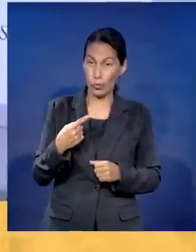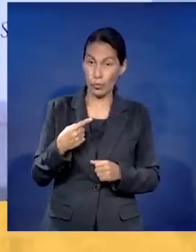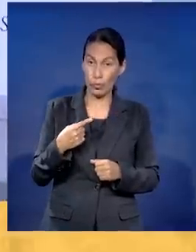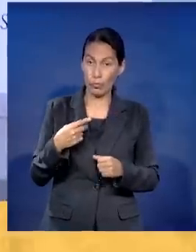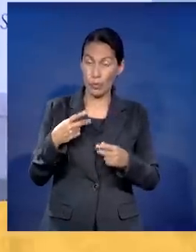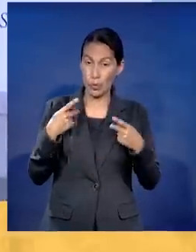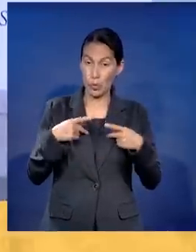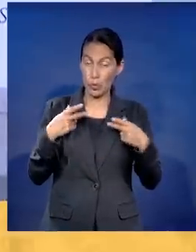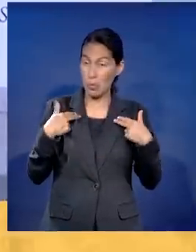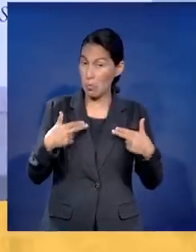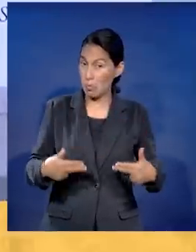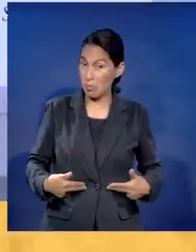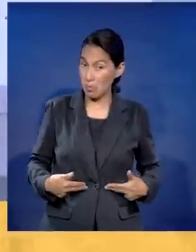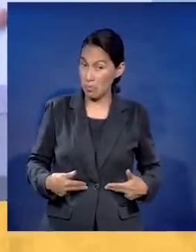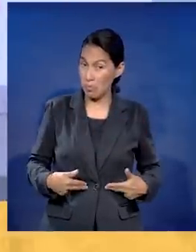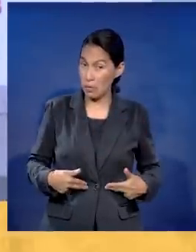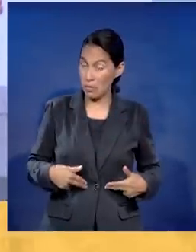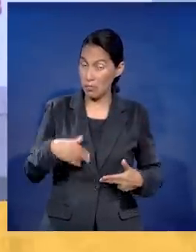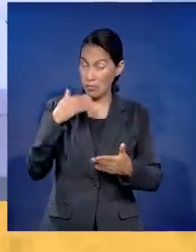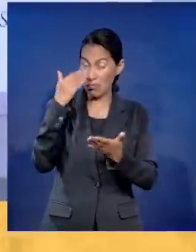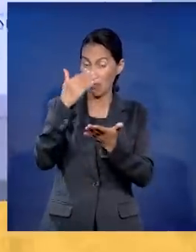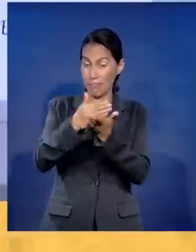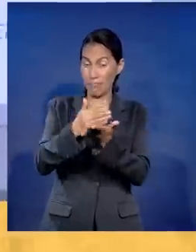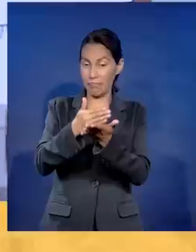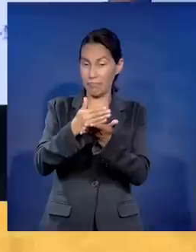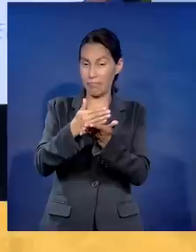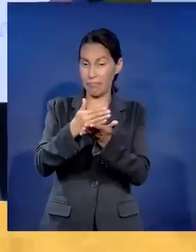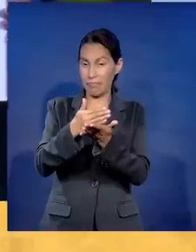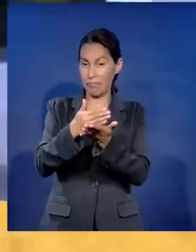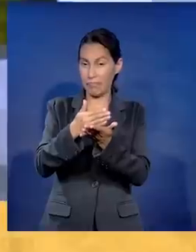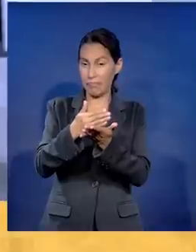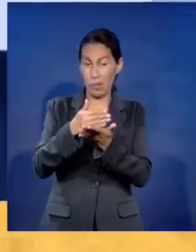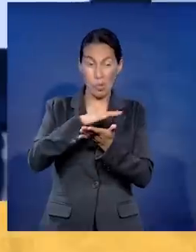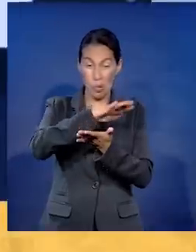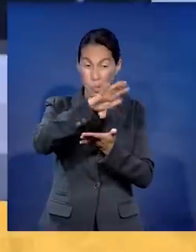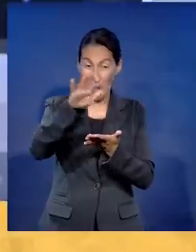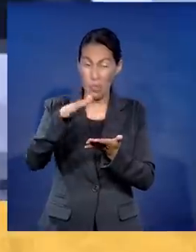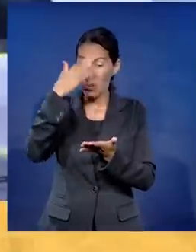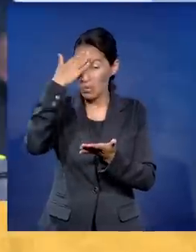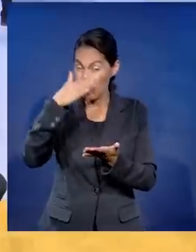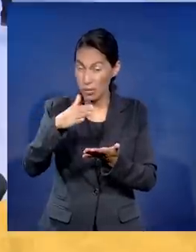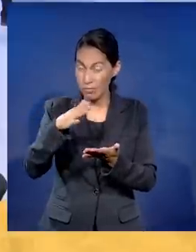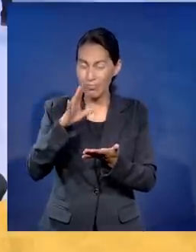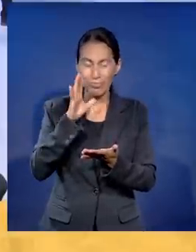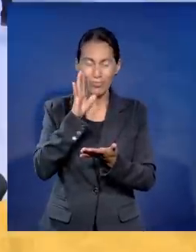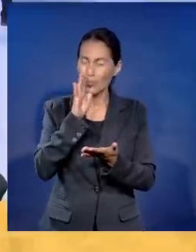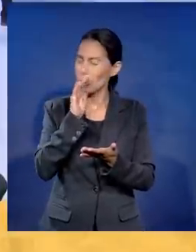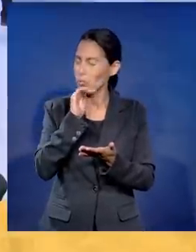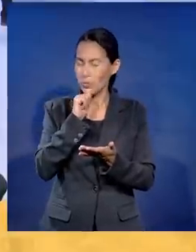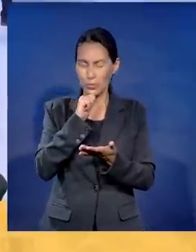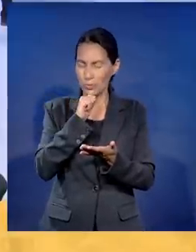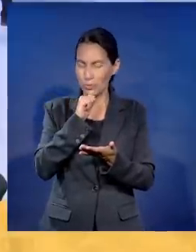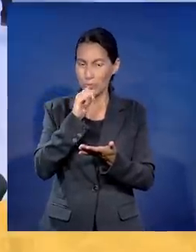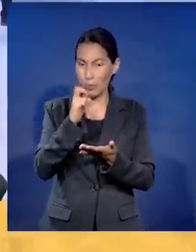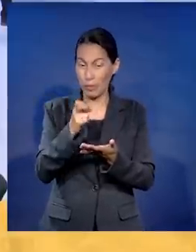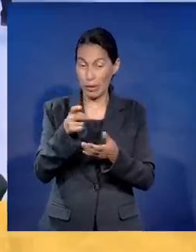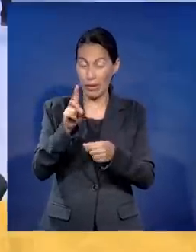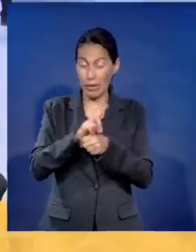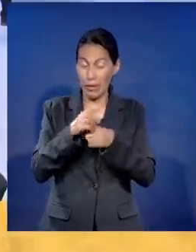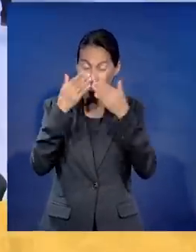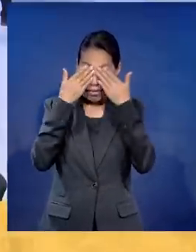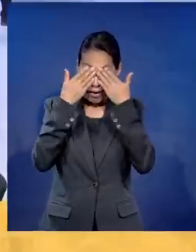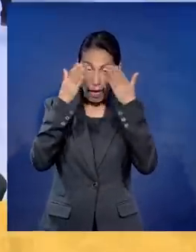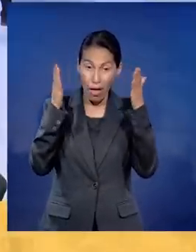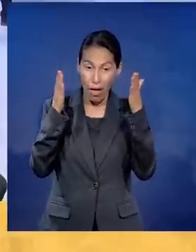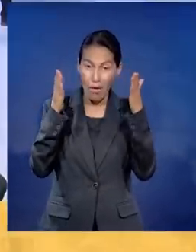nosotros los seres humanos somos finitos tenemos un límite no sabemos todas las cosas no podemos el día que